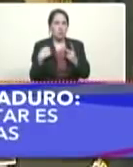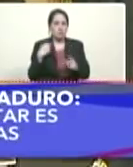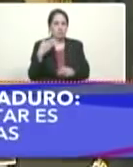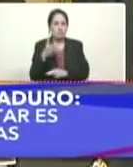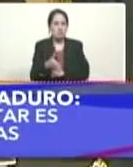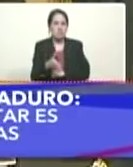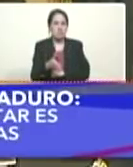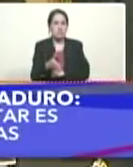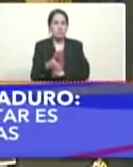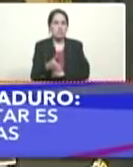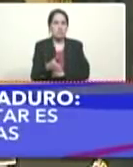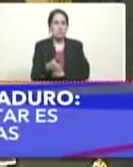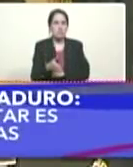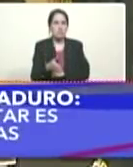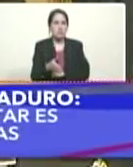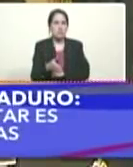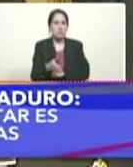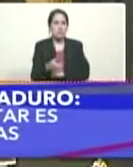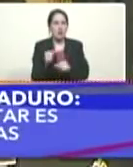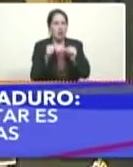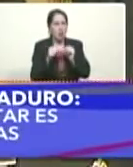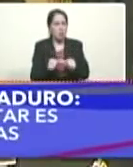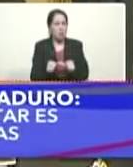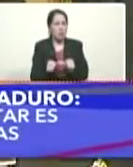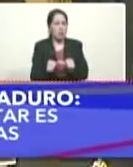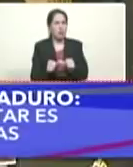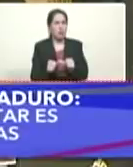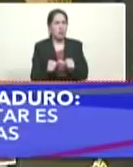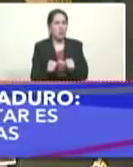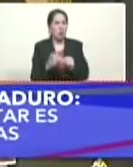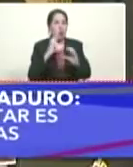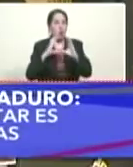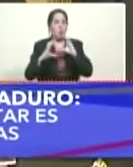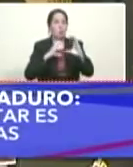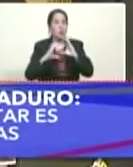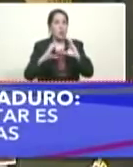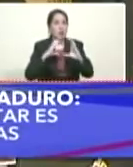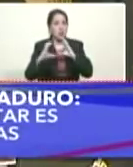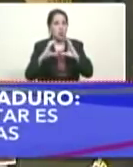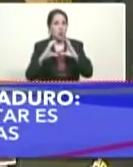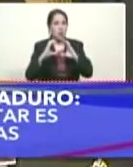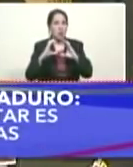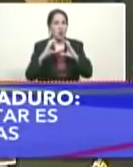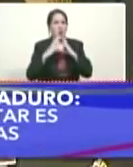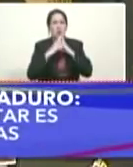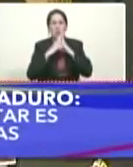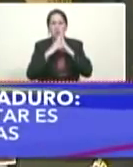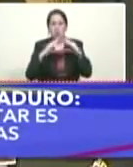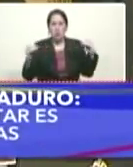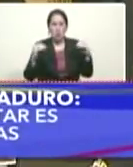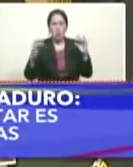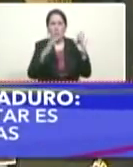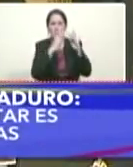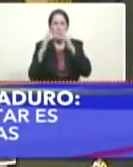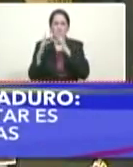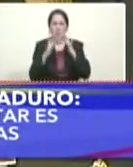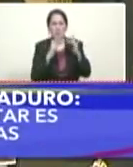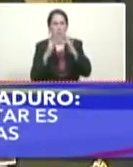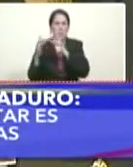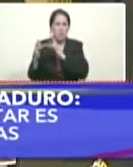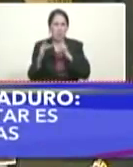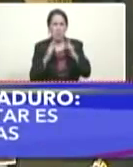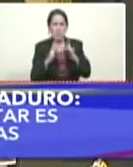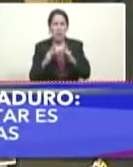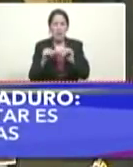establecimiento pleno de comunicaciones entre todos los puntos del sistema eléctrico